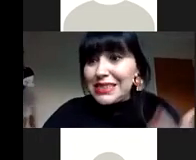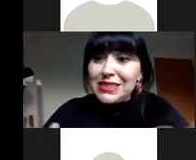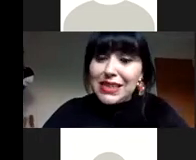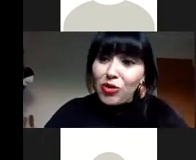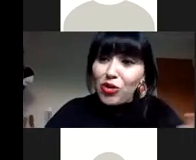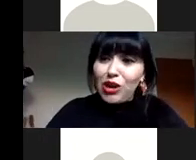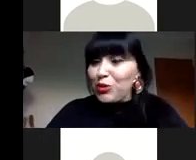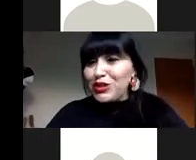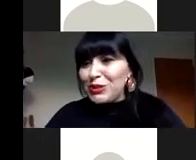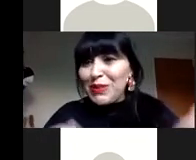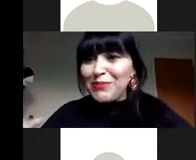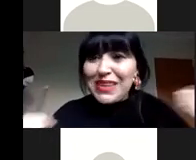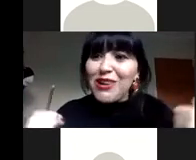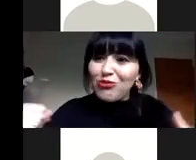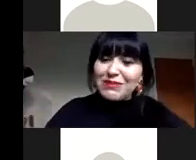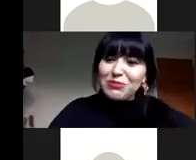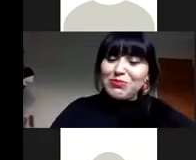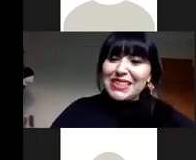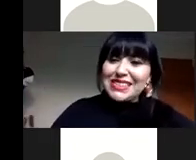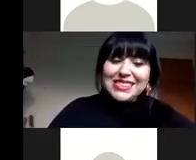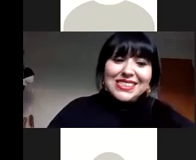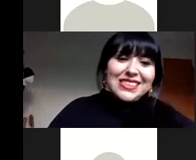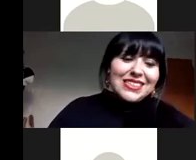que necesitamos a los profesores más empilados,